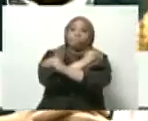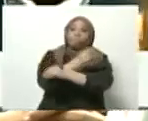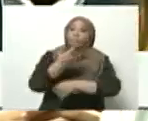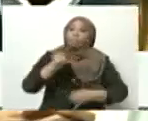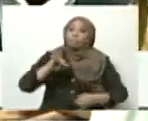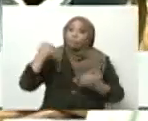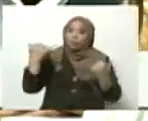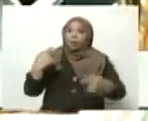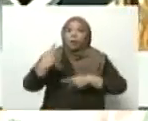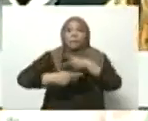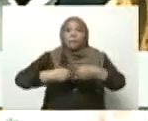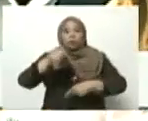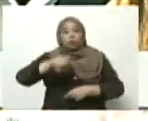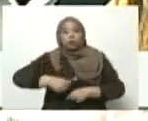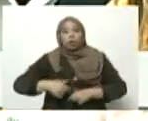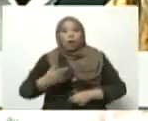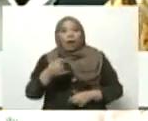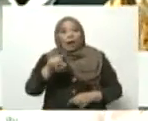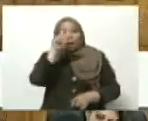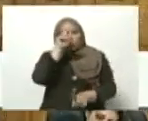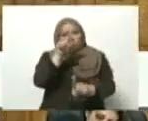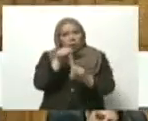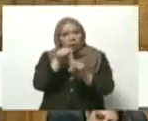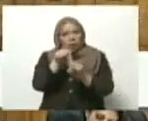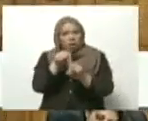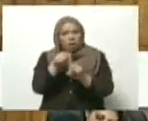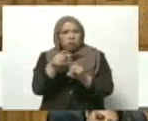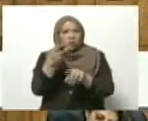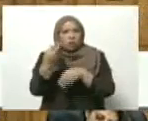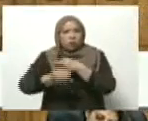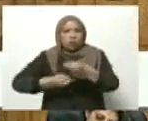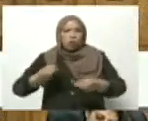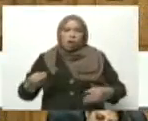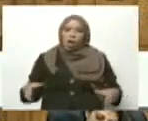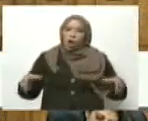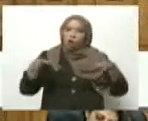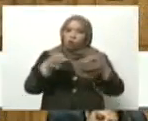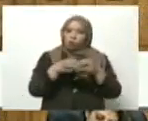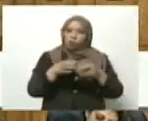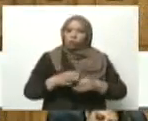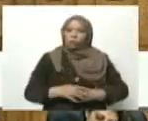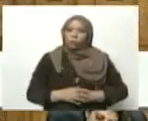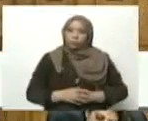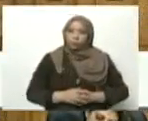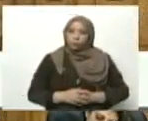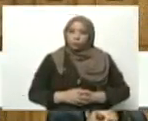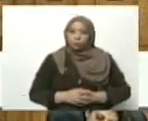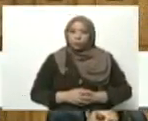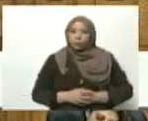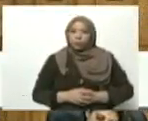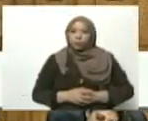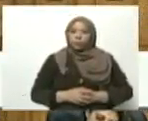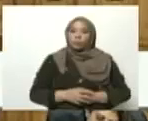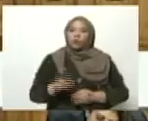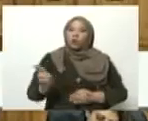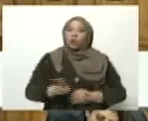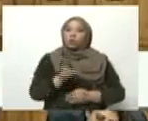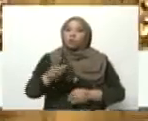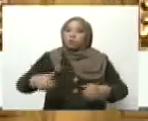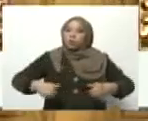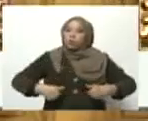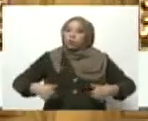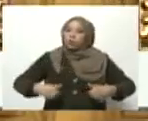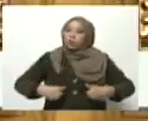hoy, cuáles son los límites para este grupo de asesores militares para el uso de la fuerza